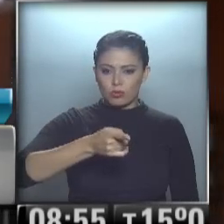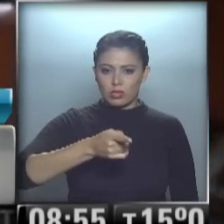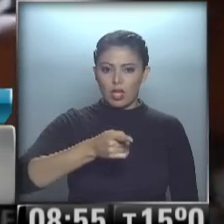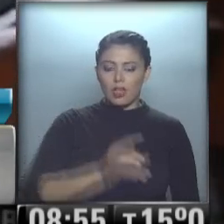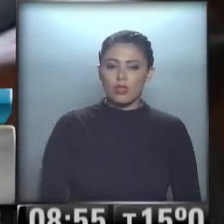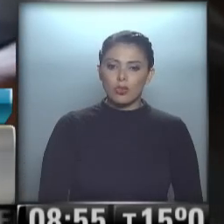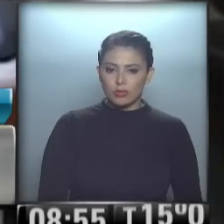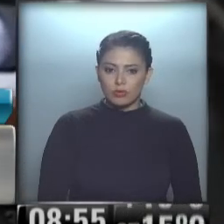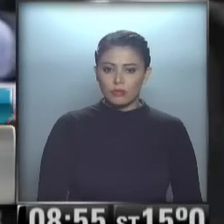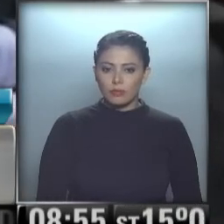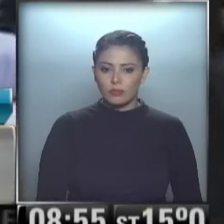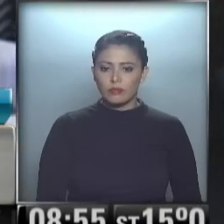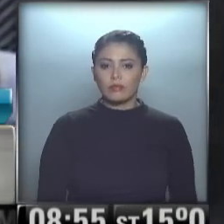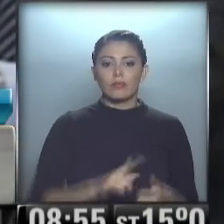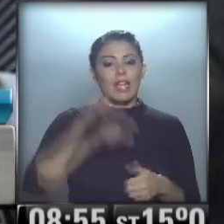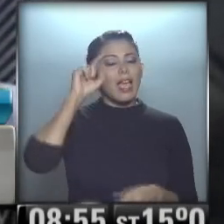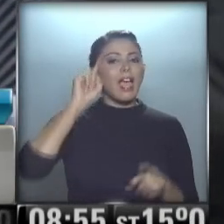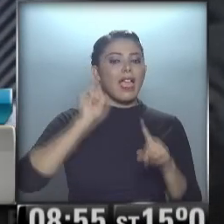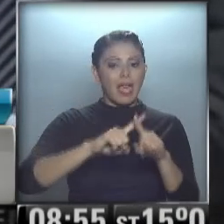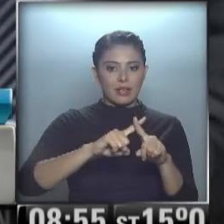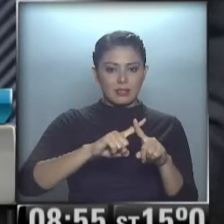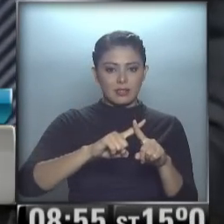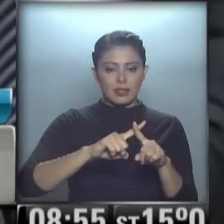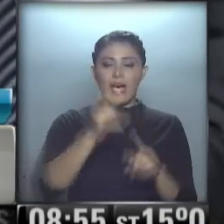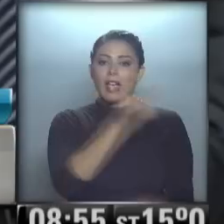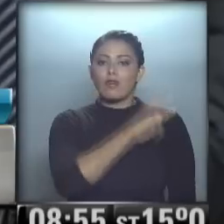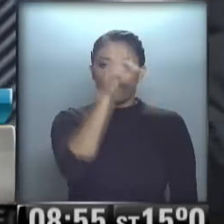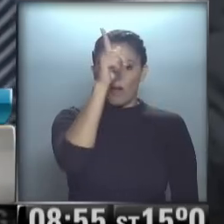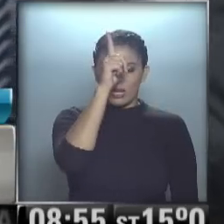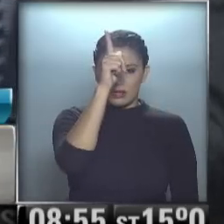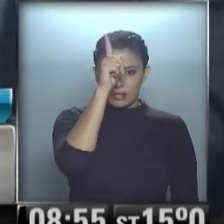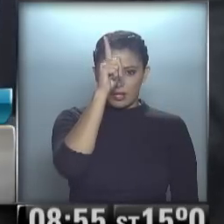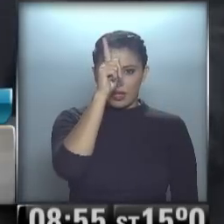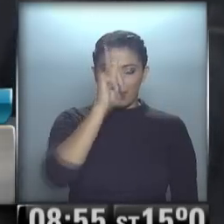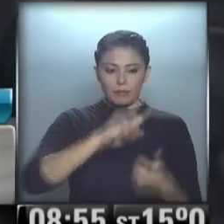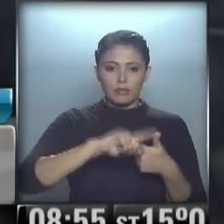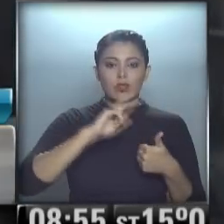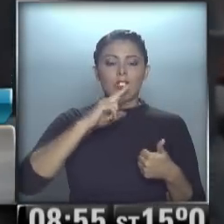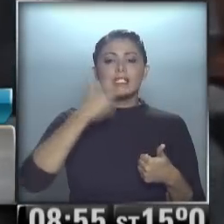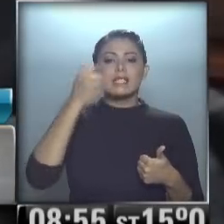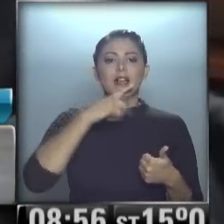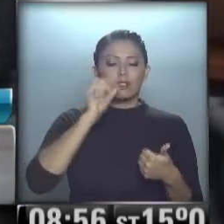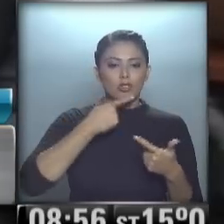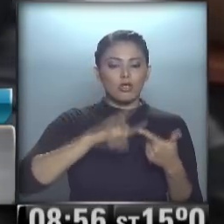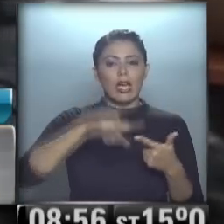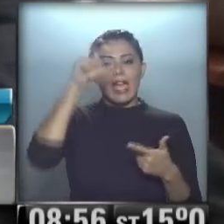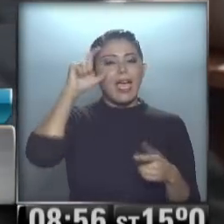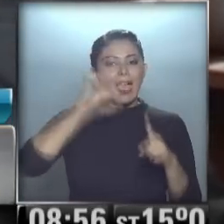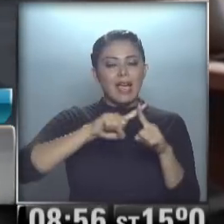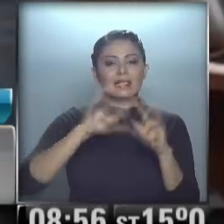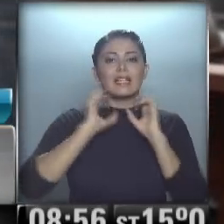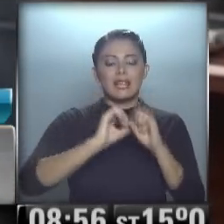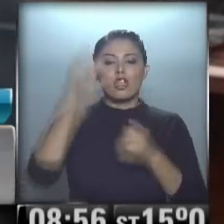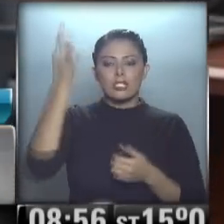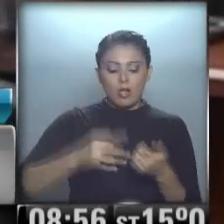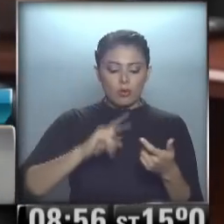acusados el ex jefe de la policía Rubén Santos el ex secretario de